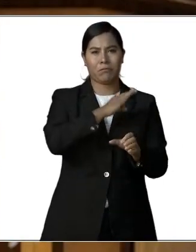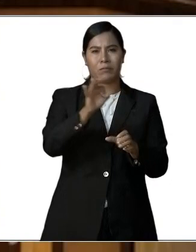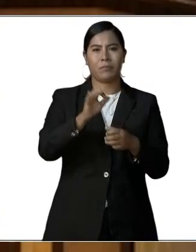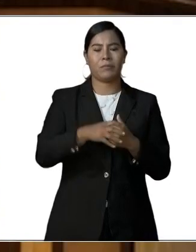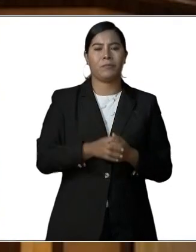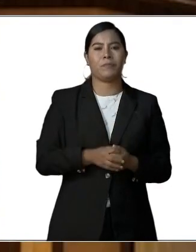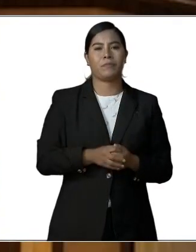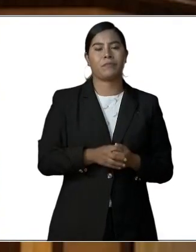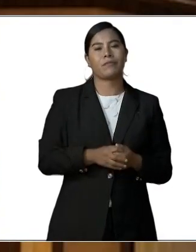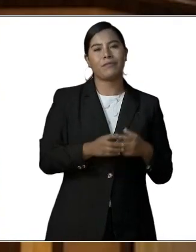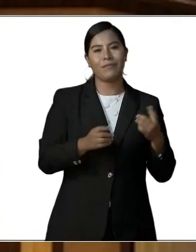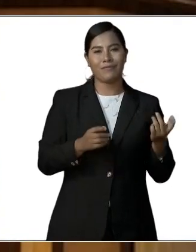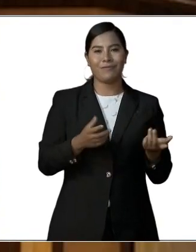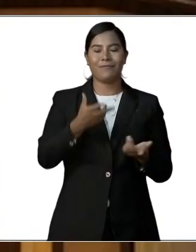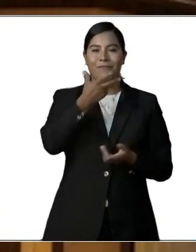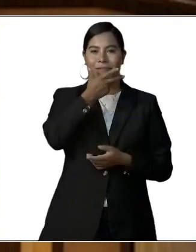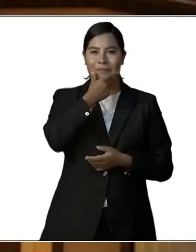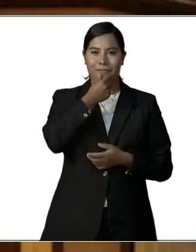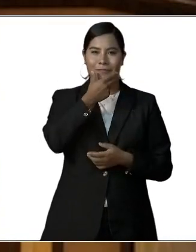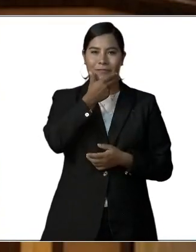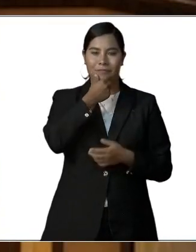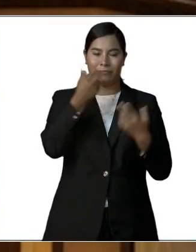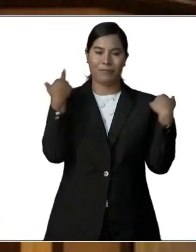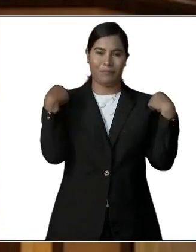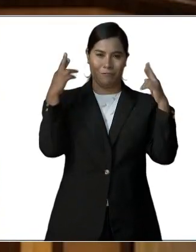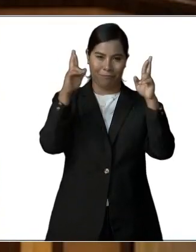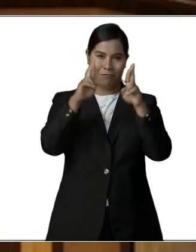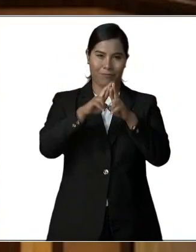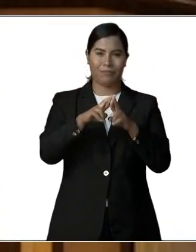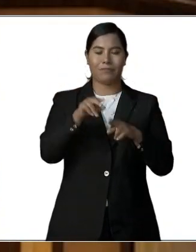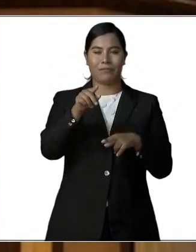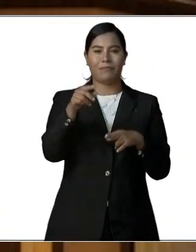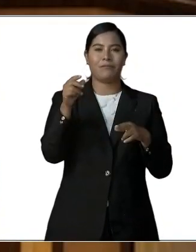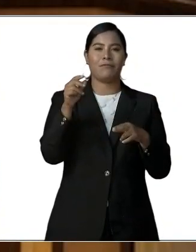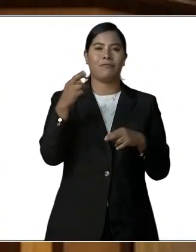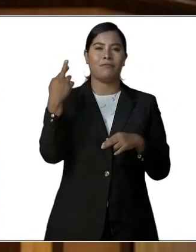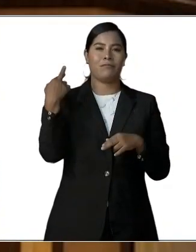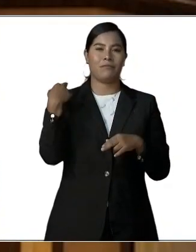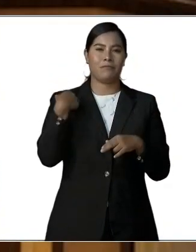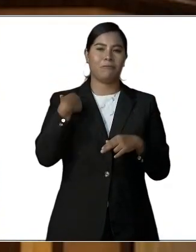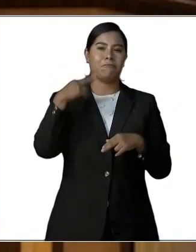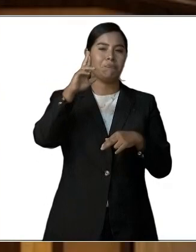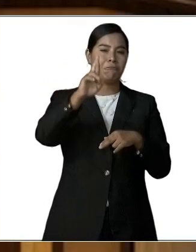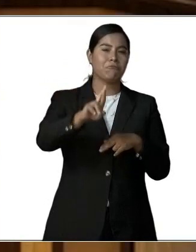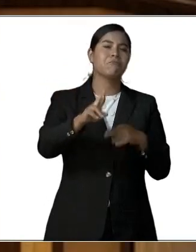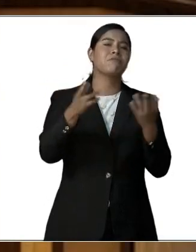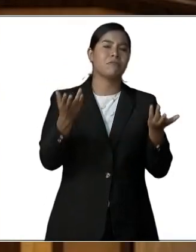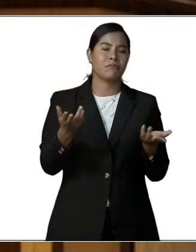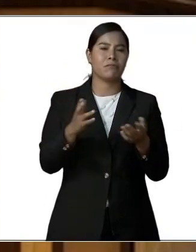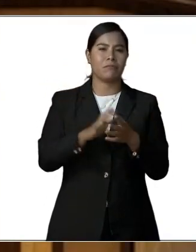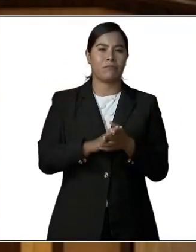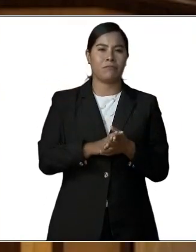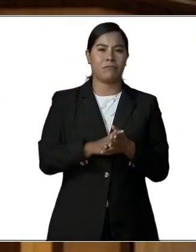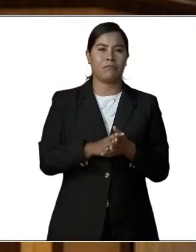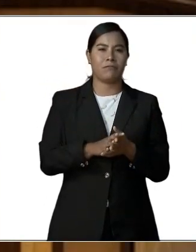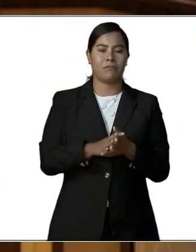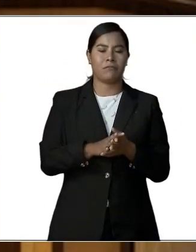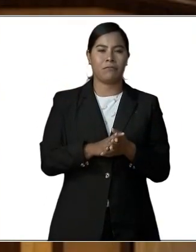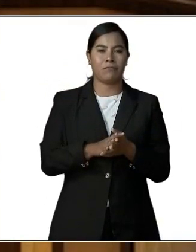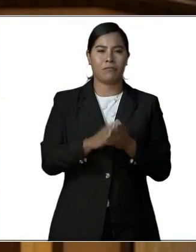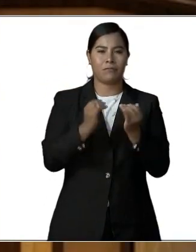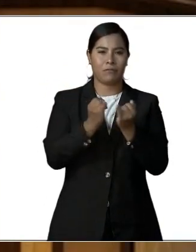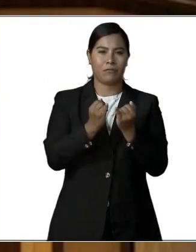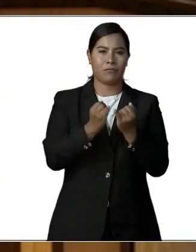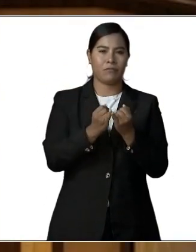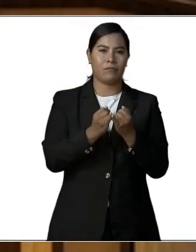nuestro representante de las rondallas universitarias, platicando y discutiendo estas convocatorias. Hay concursos en los que hay